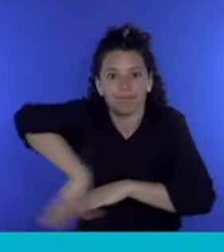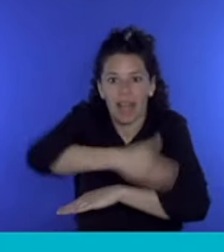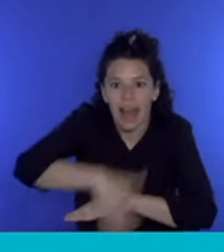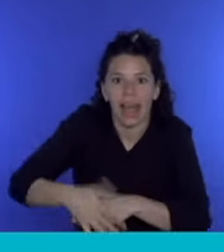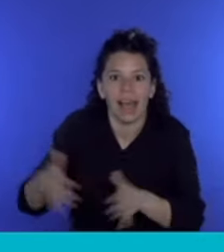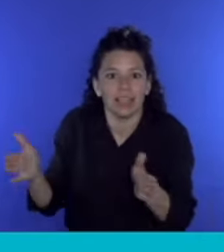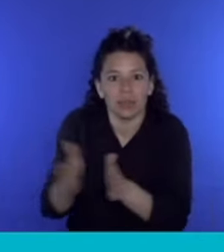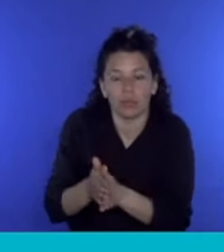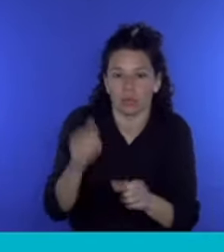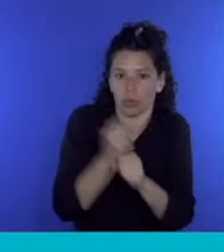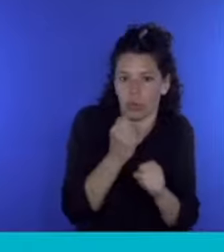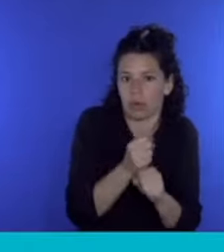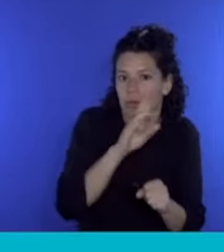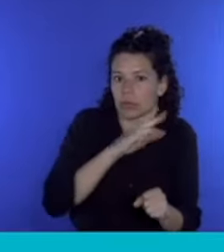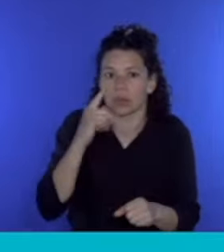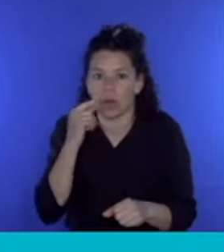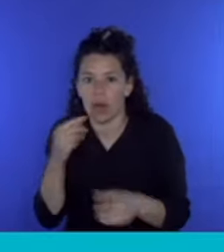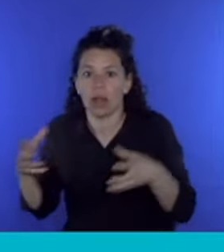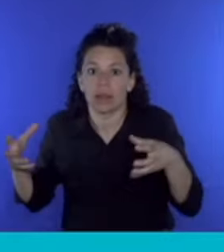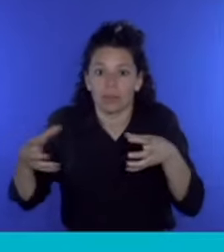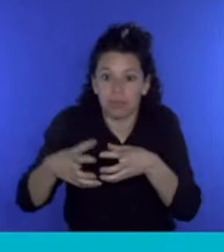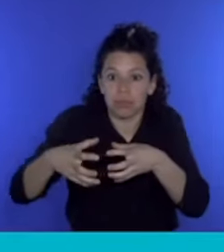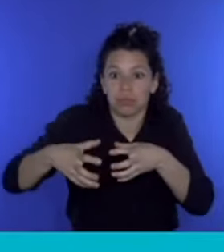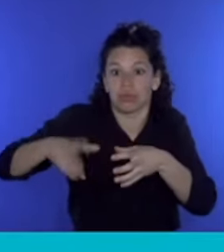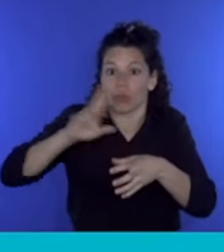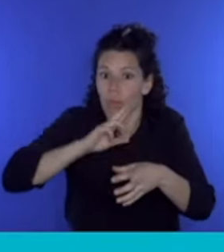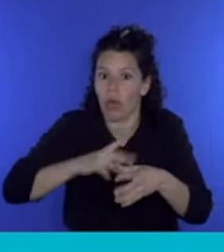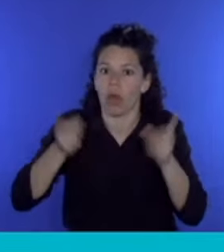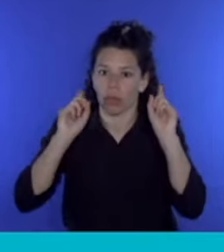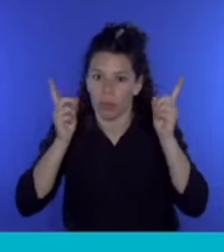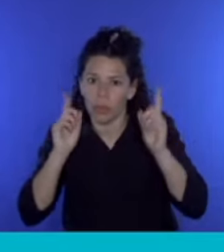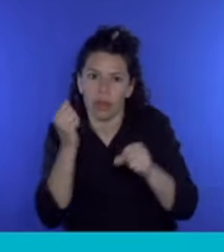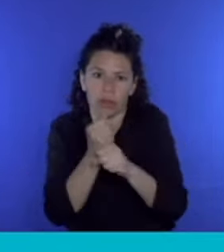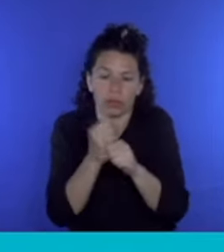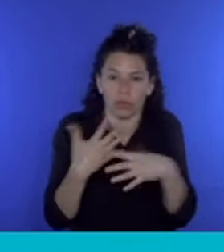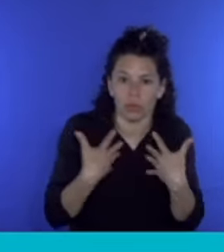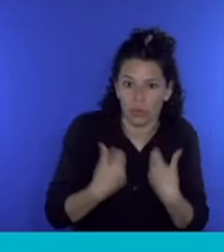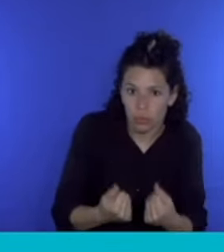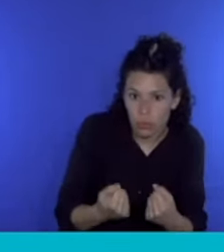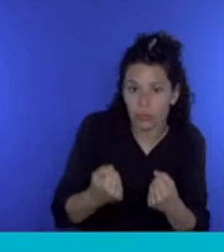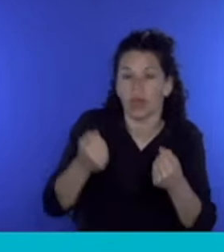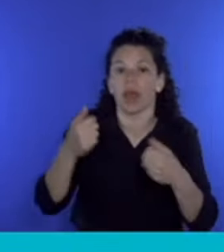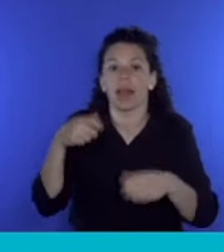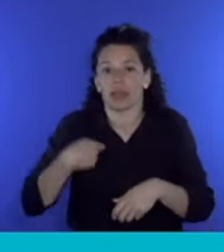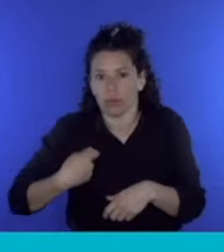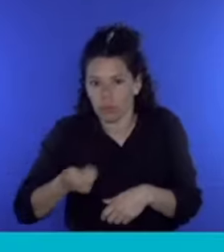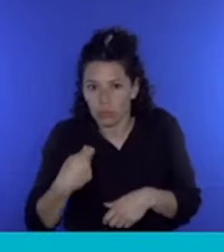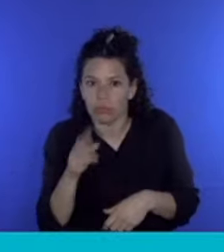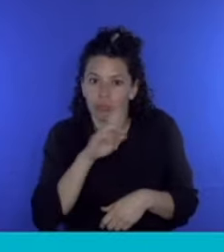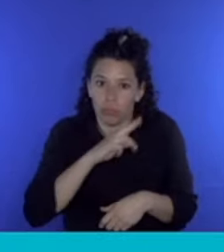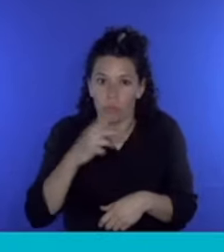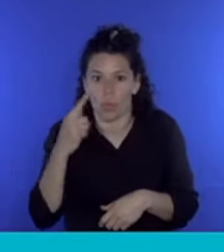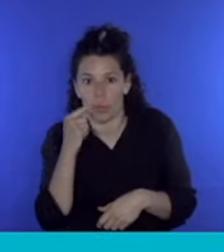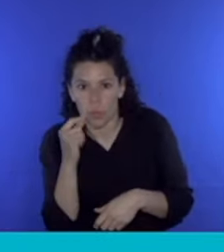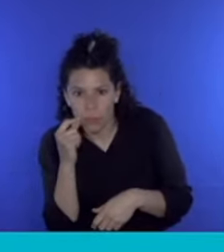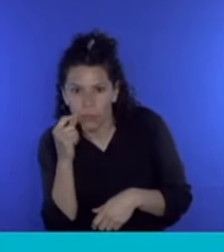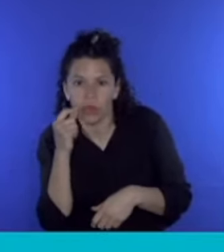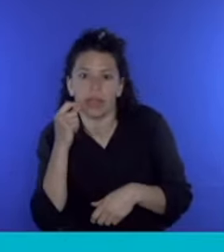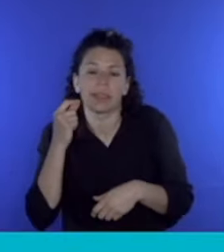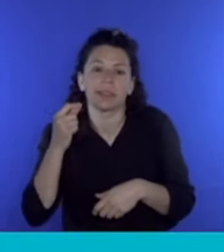trabajadores junto al movimiento de mujeres a la docencia a los trabajadores de la salud a los jubilados y y jubiladas y